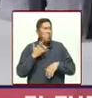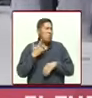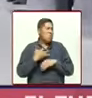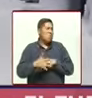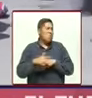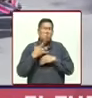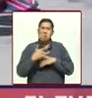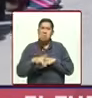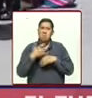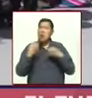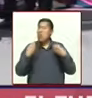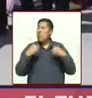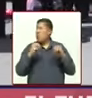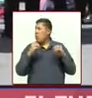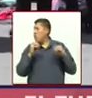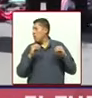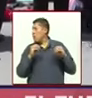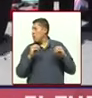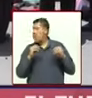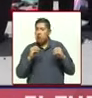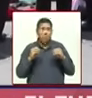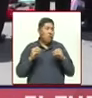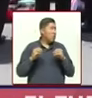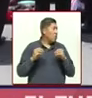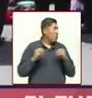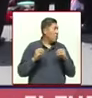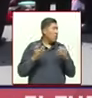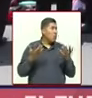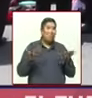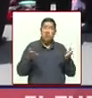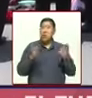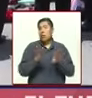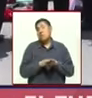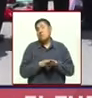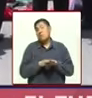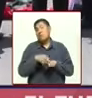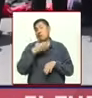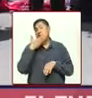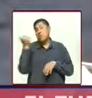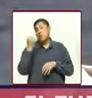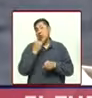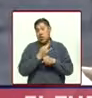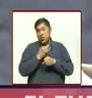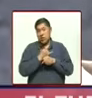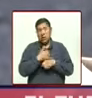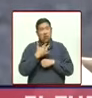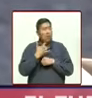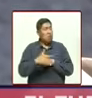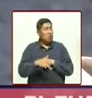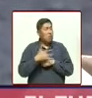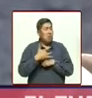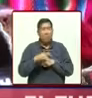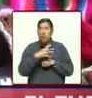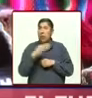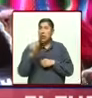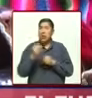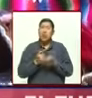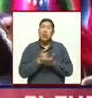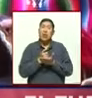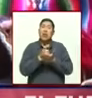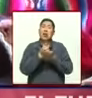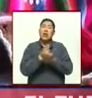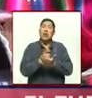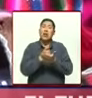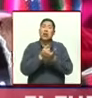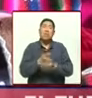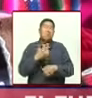vacío. Las tiendas de diferentes artículos turísticos están cerrados, la iglesia se encuentra vacía y también el lago